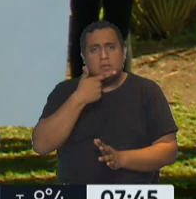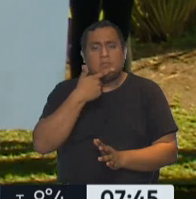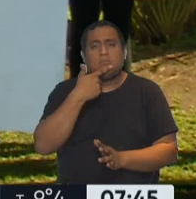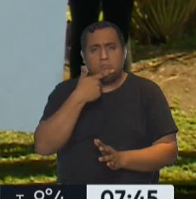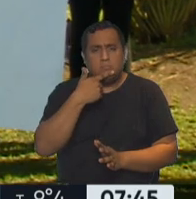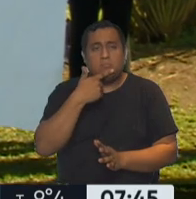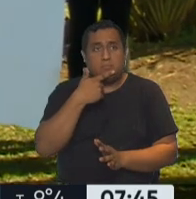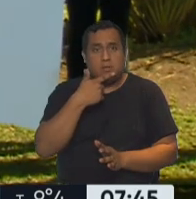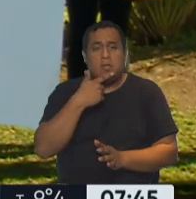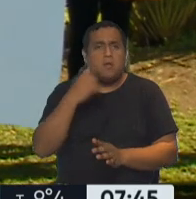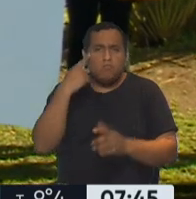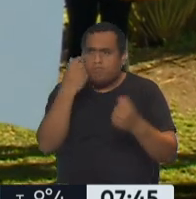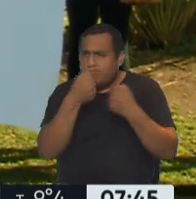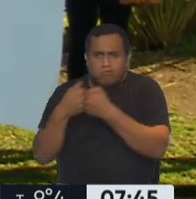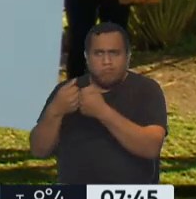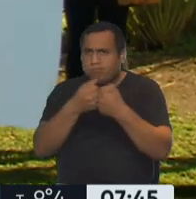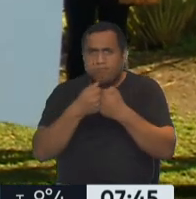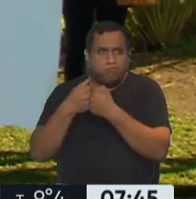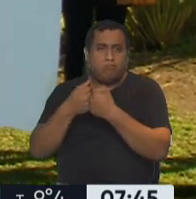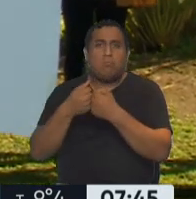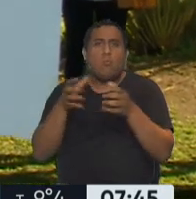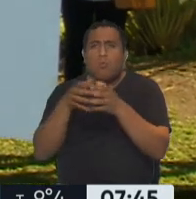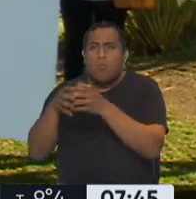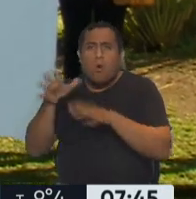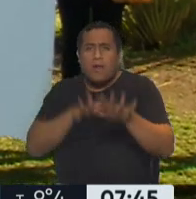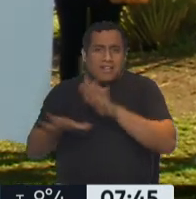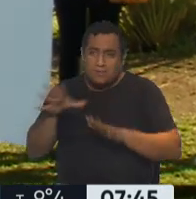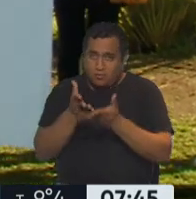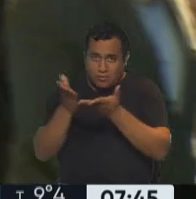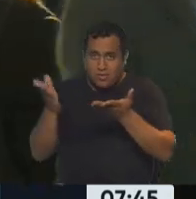que está consensuada por las organizaciones y que queremos que salga.